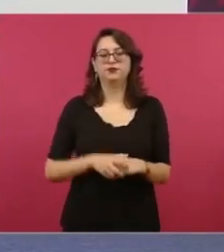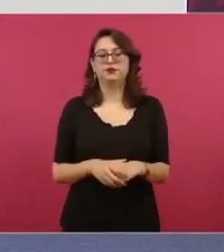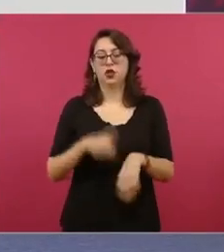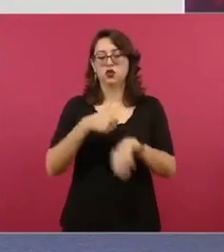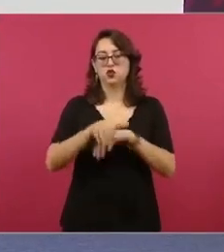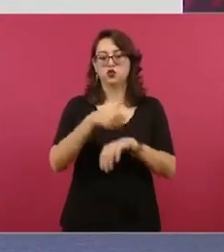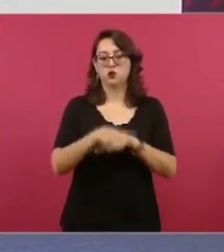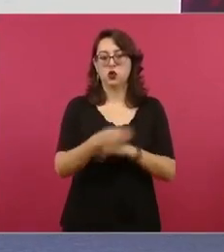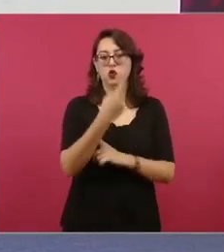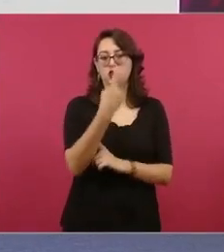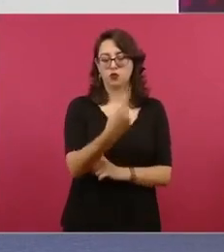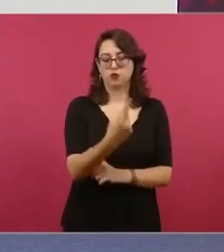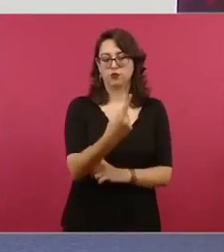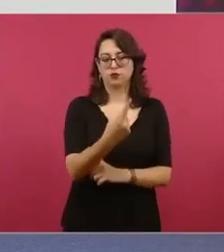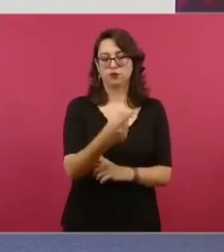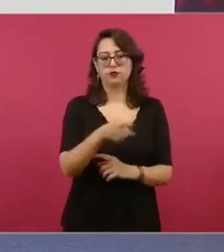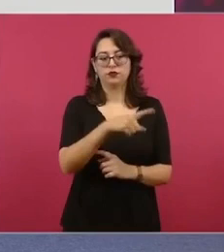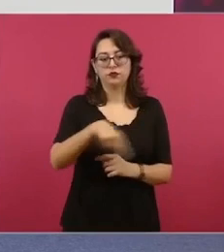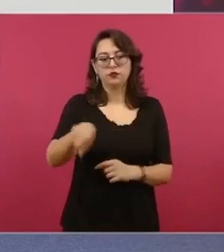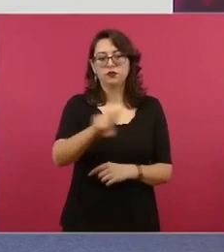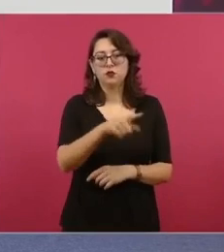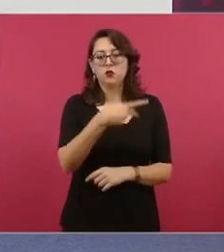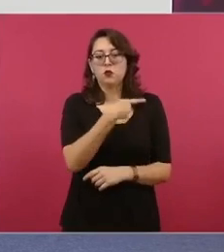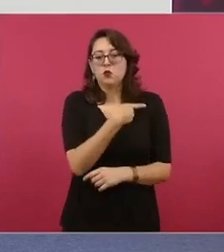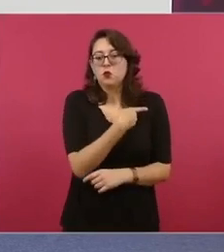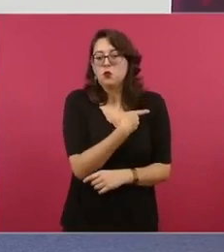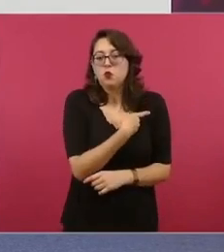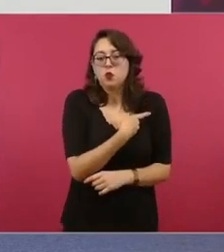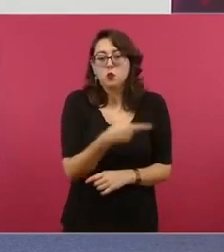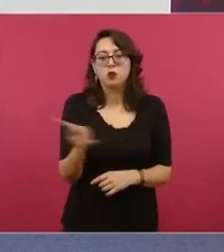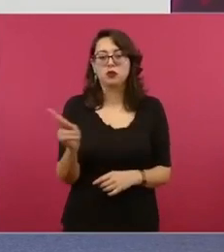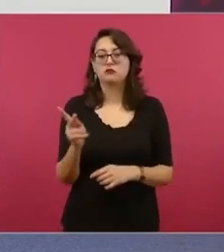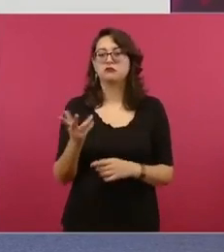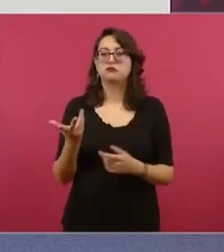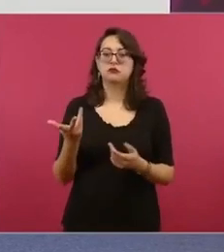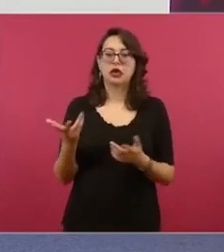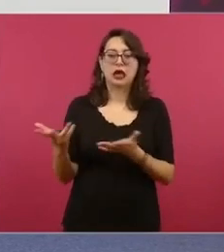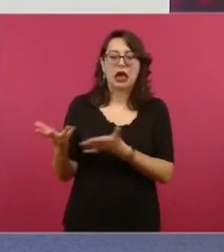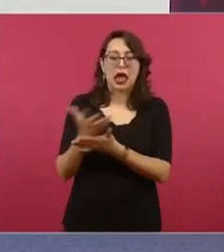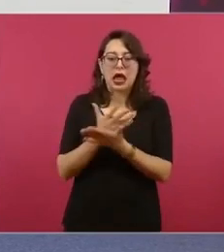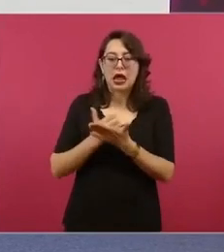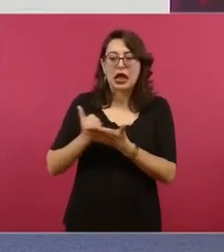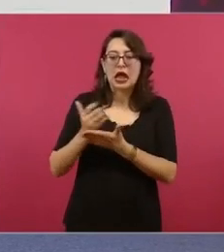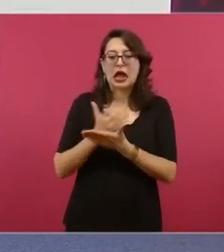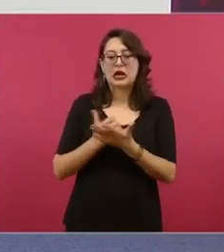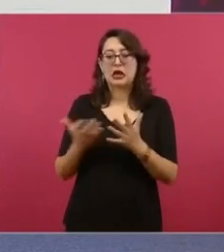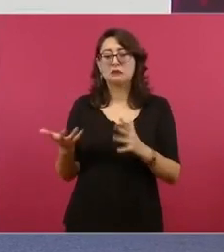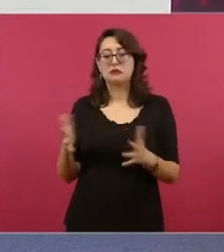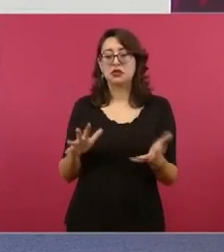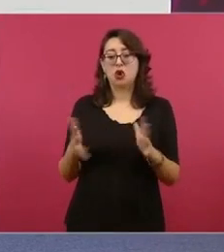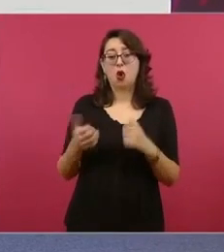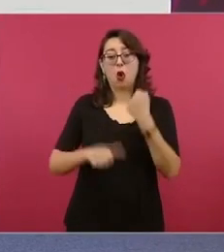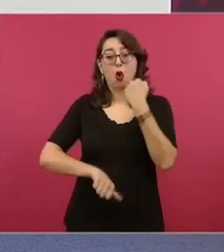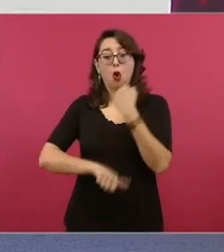en el 16 los más pobres tenían un ingreso de